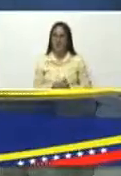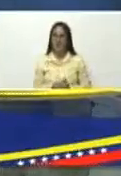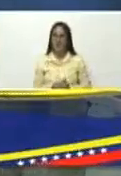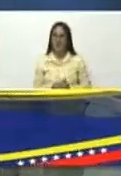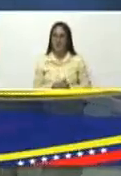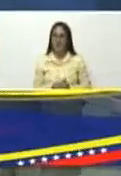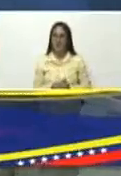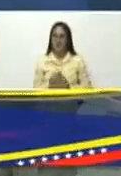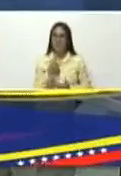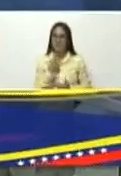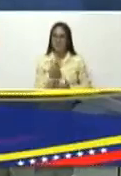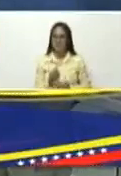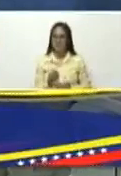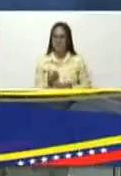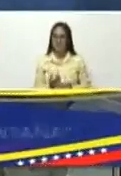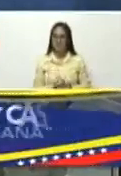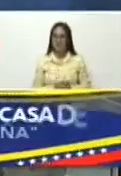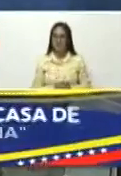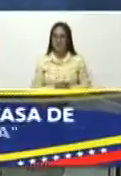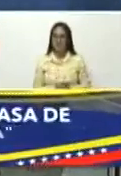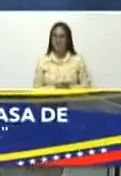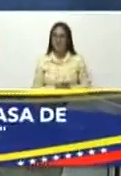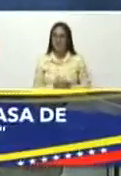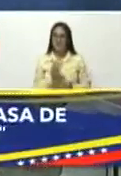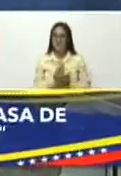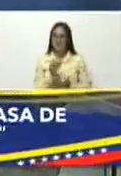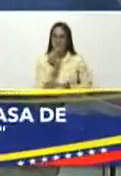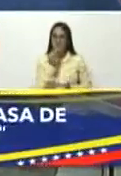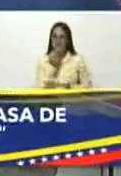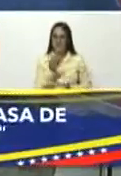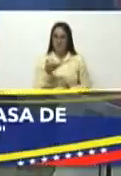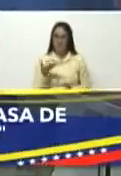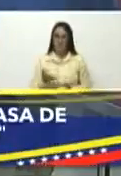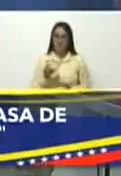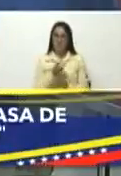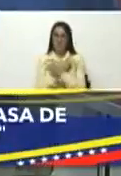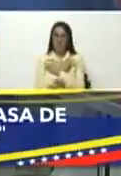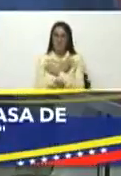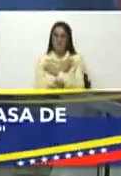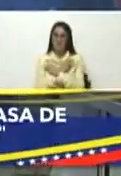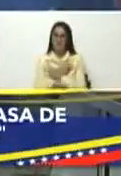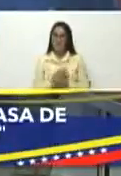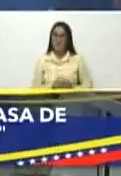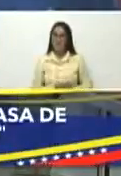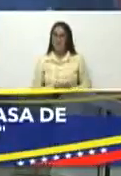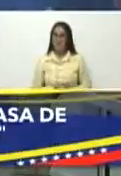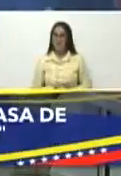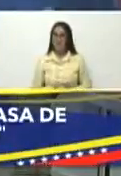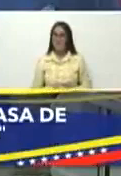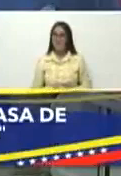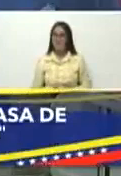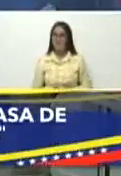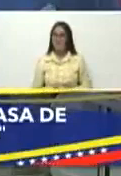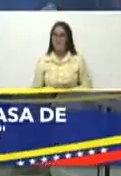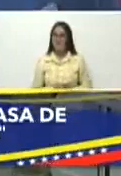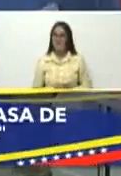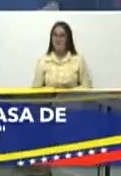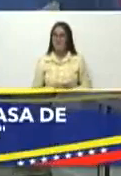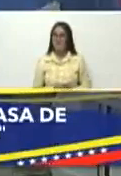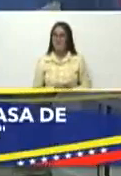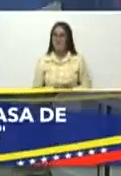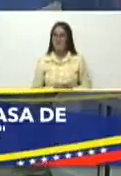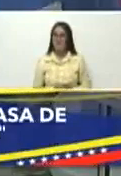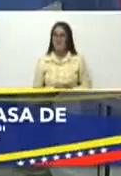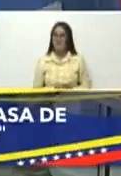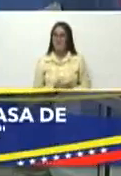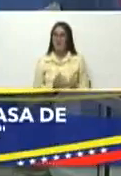el banquete, siempre el alimento tiene un significado espiritual. Jesús nos dejó la mejor